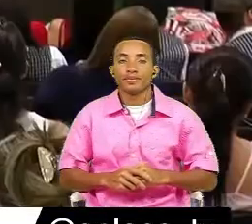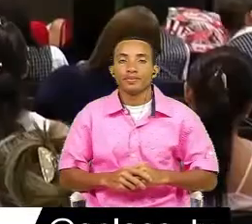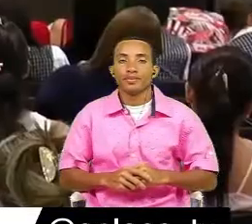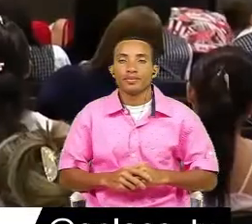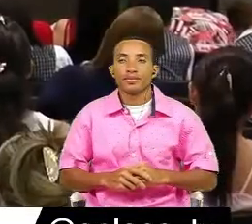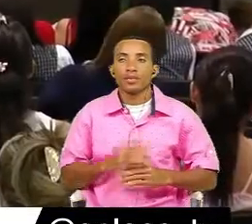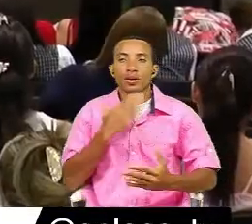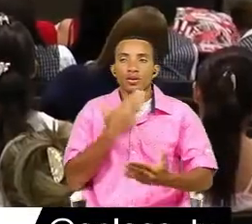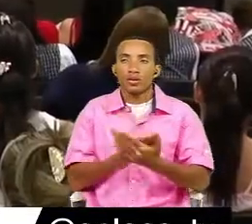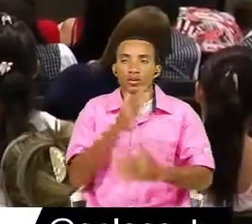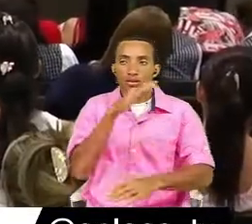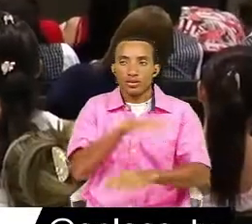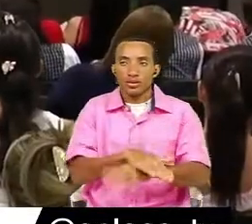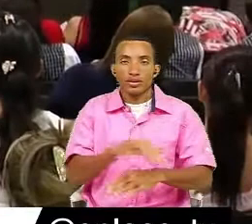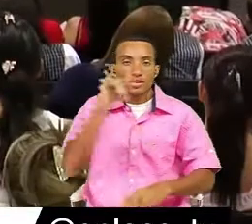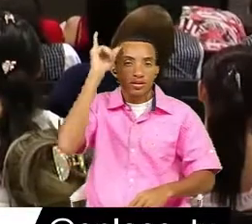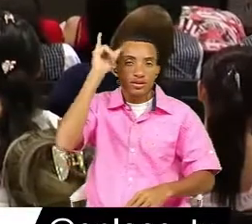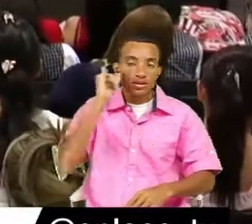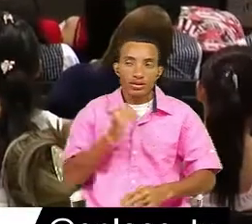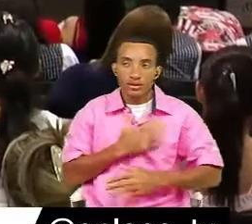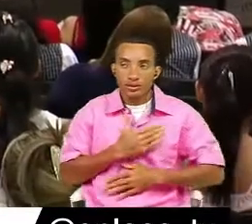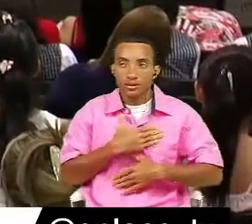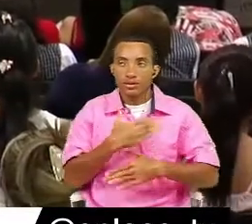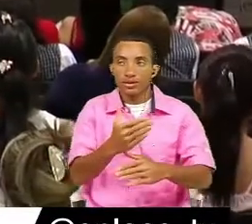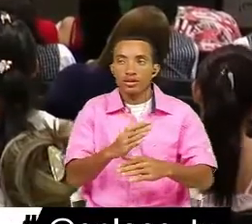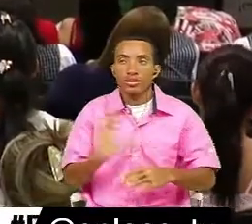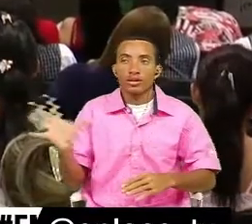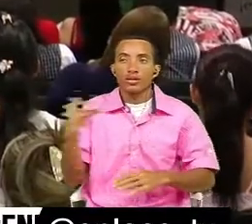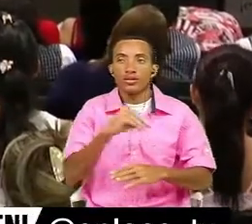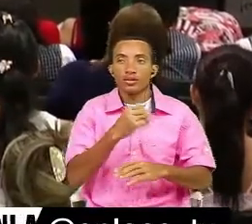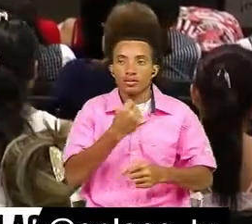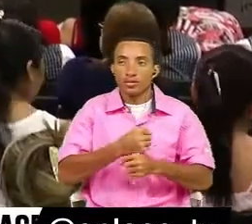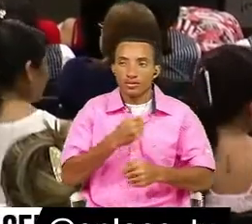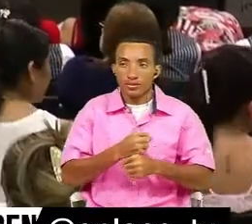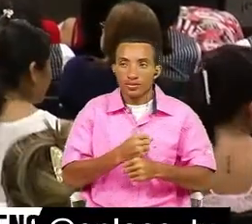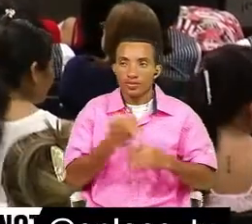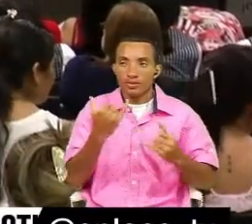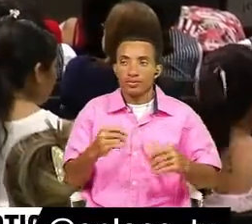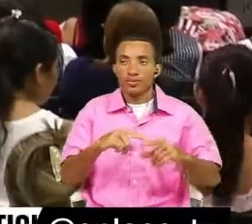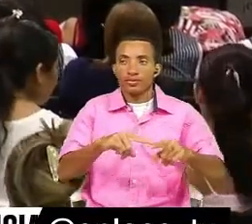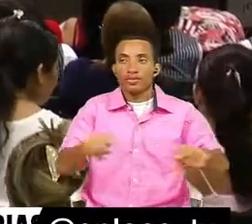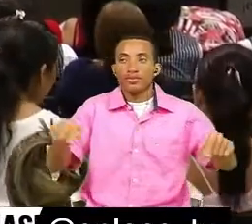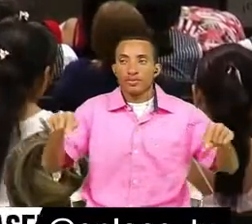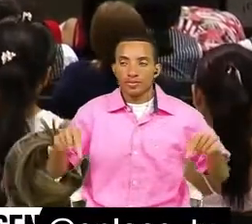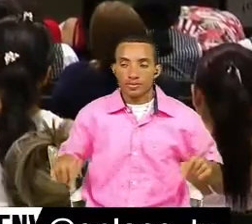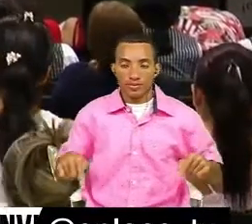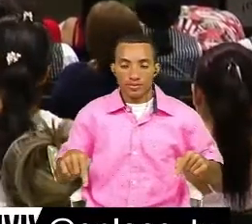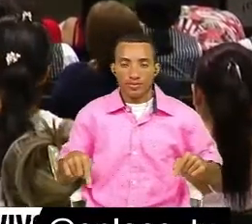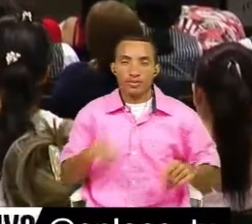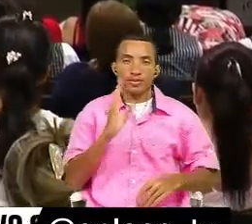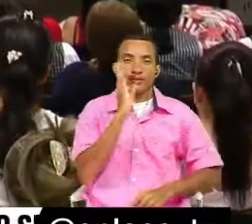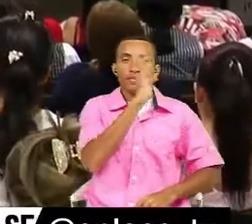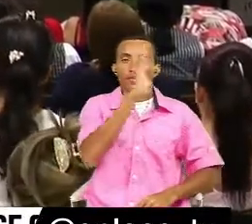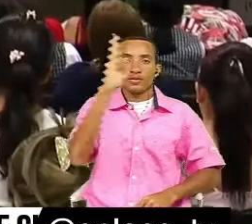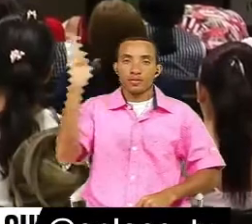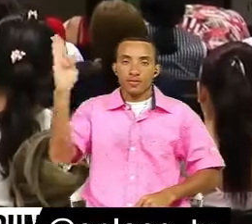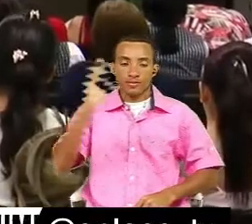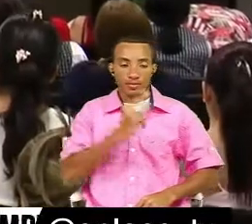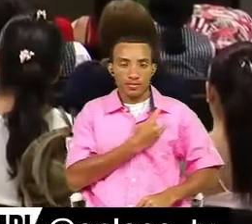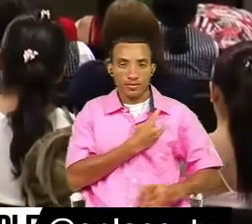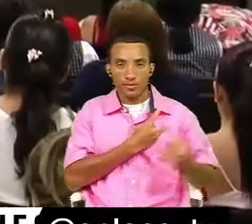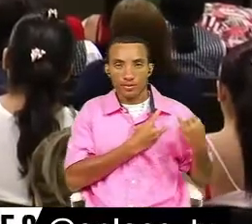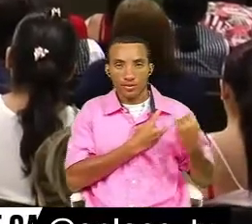Buenas tardes, Yanir. Un saludo para usted, para el trabajo. Sí, estamos en el auditorio de la Biblioteca de la Universidad Industrial de Santander